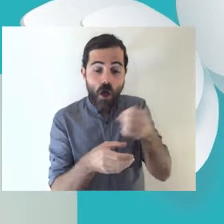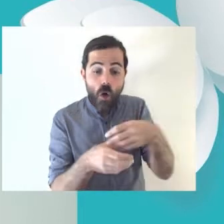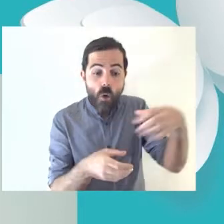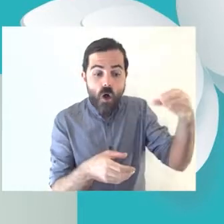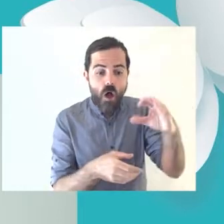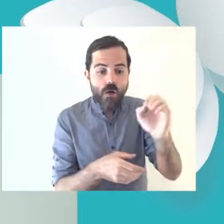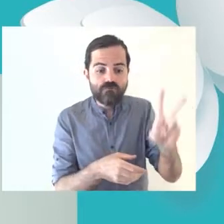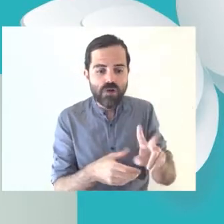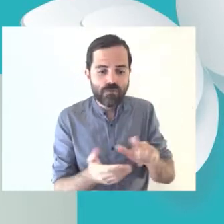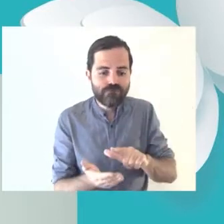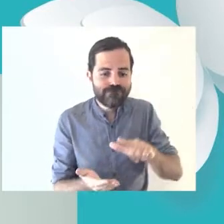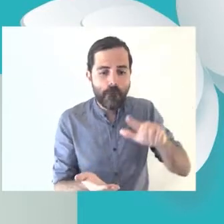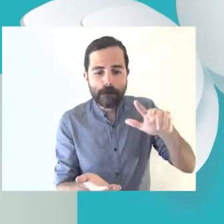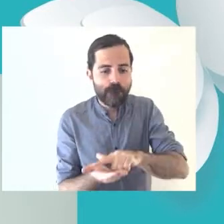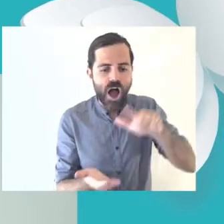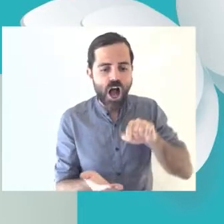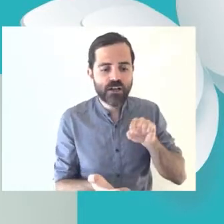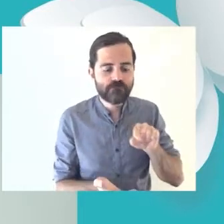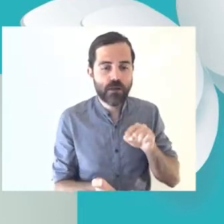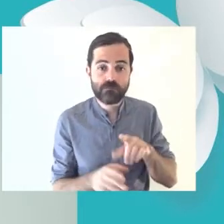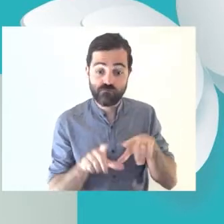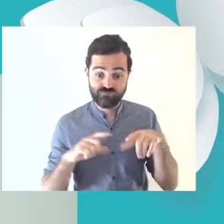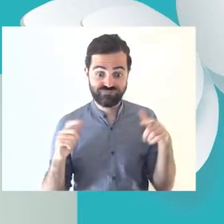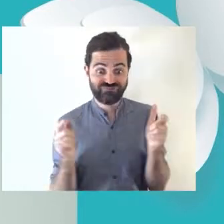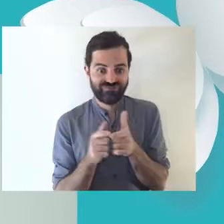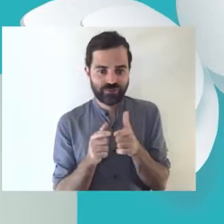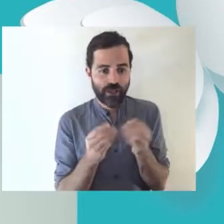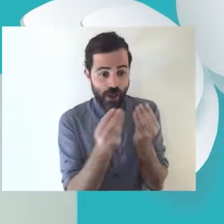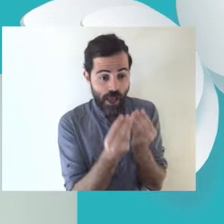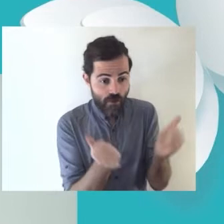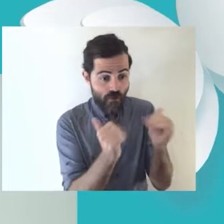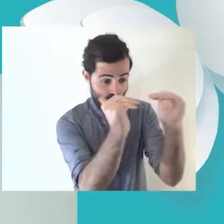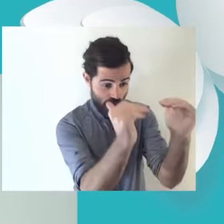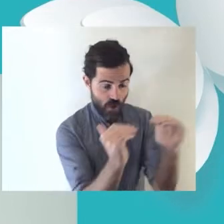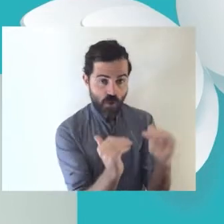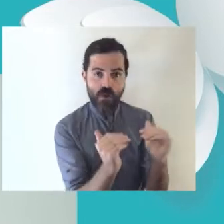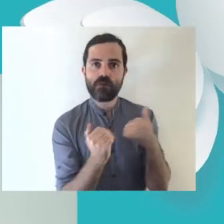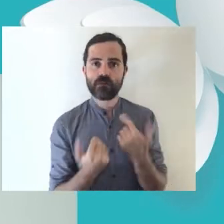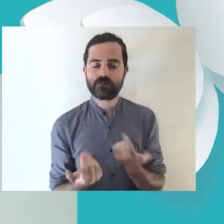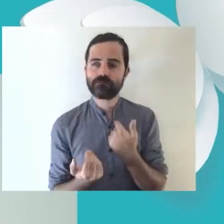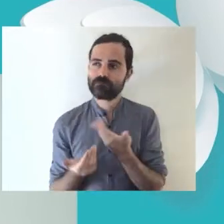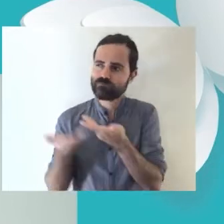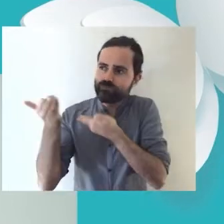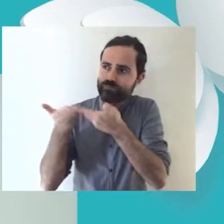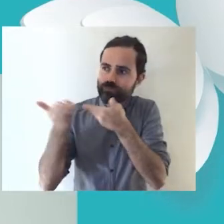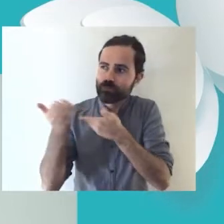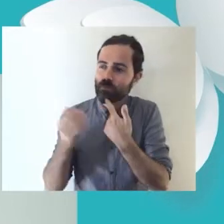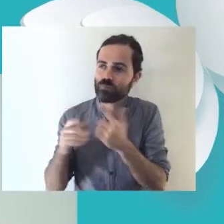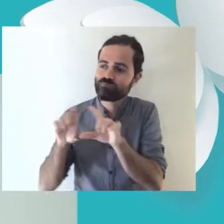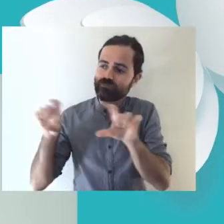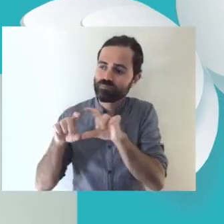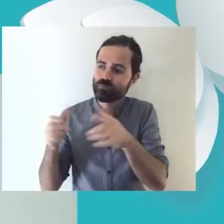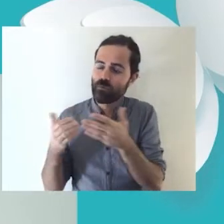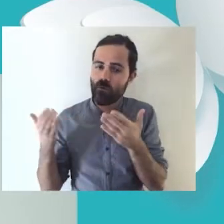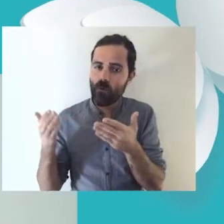de los congresos que participamos? ¡Ostras! Nos daría esa diferenciación. Total, hablamos con Inédit, unos